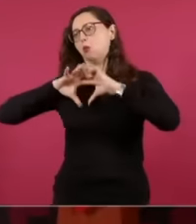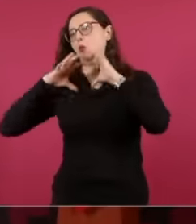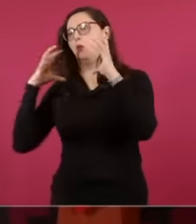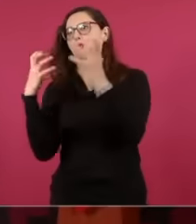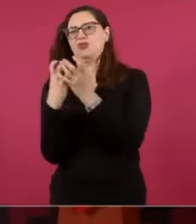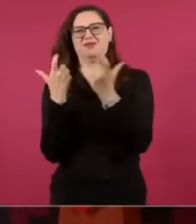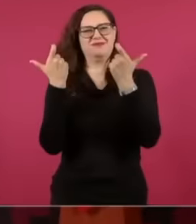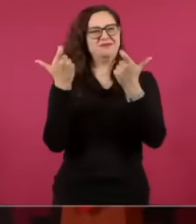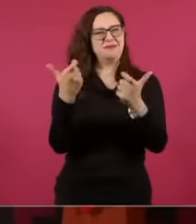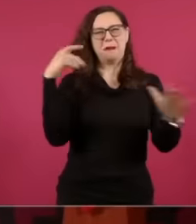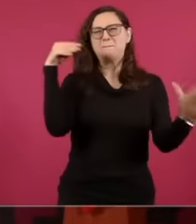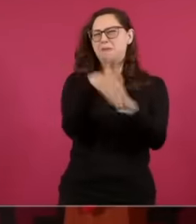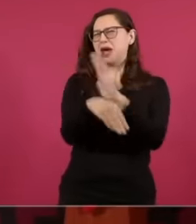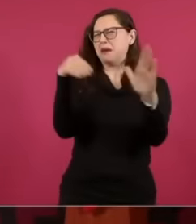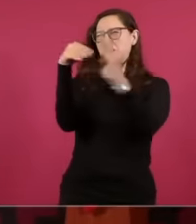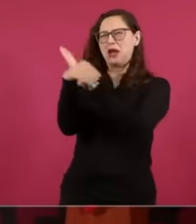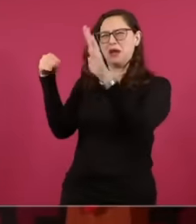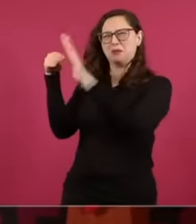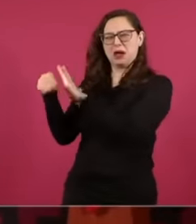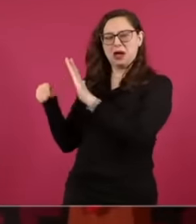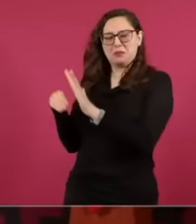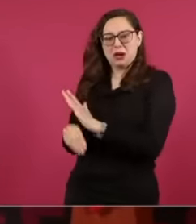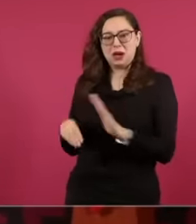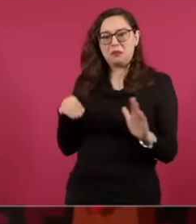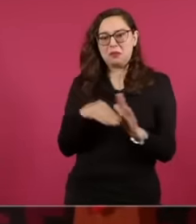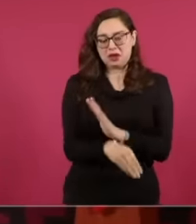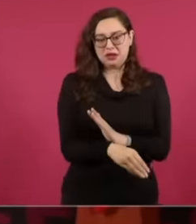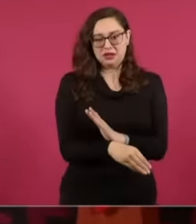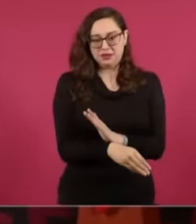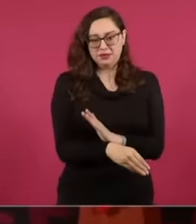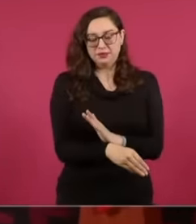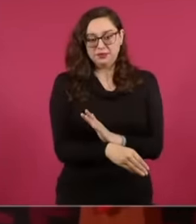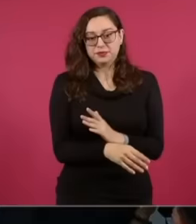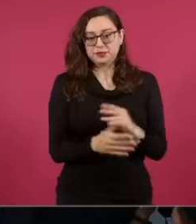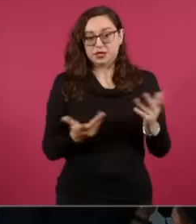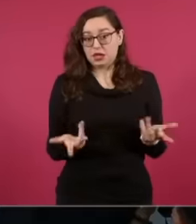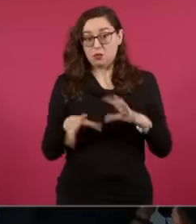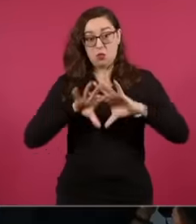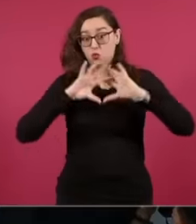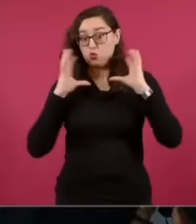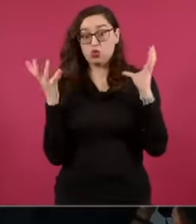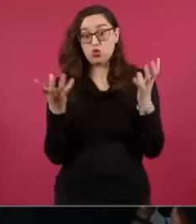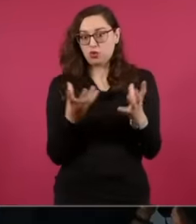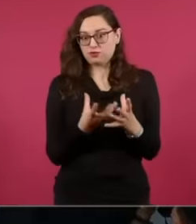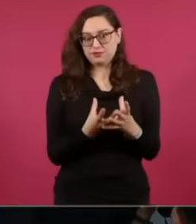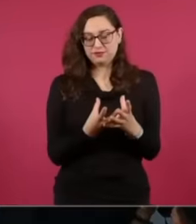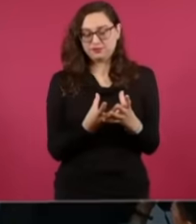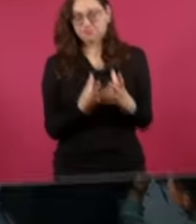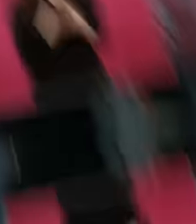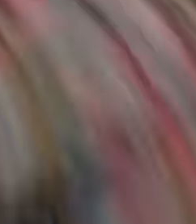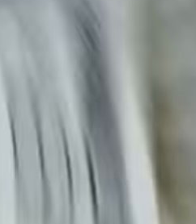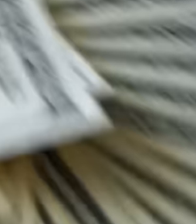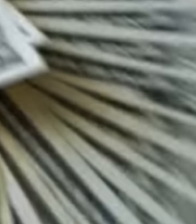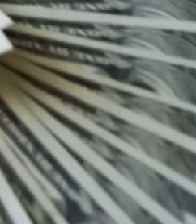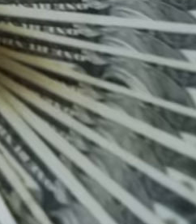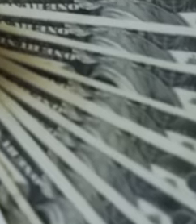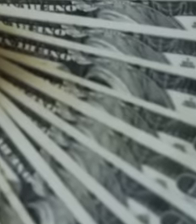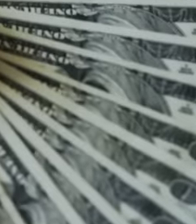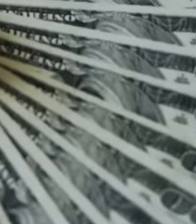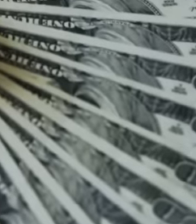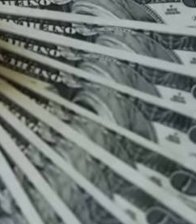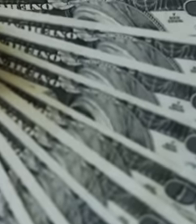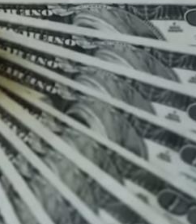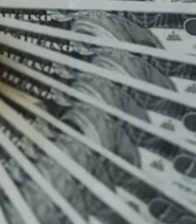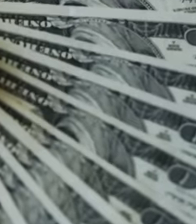prensa, el presidente Andrés Manuel López Obrador mantiene la calma al afirmar que México tiene amplias reservas